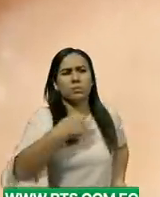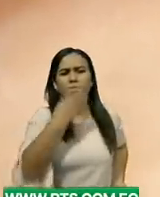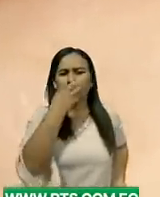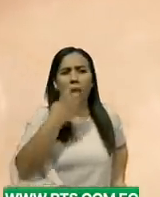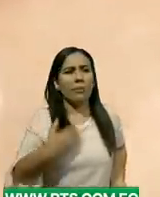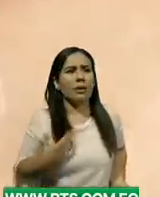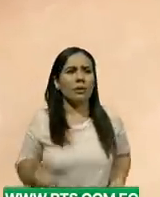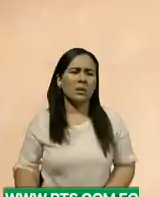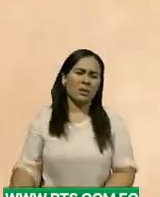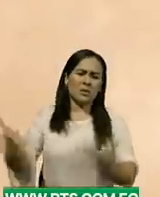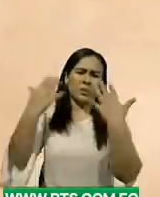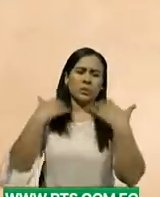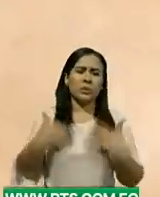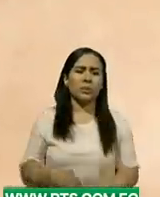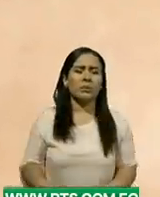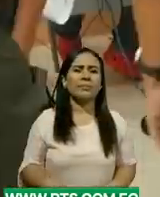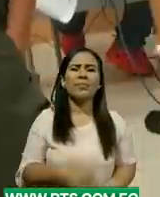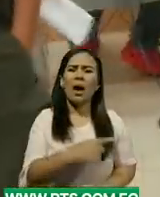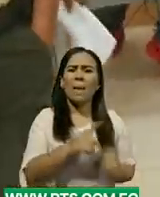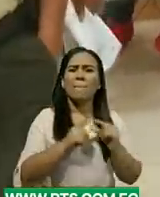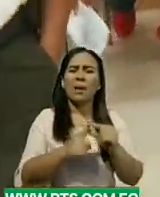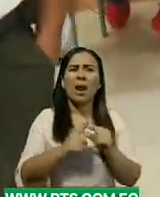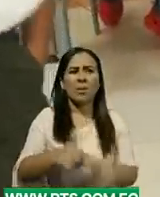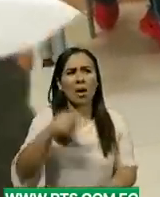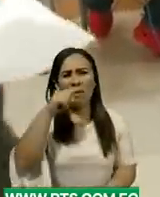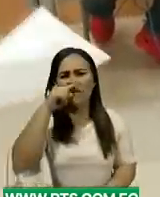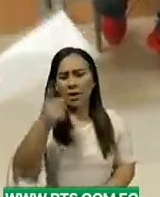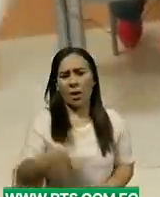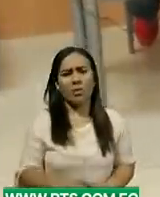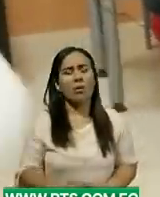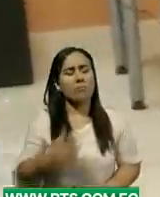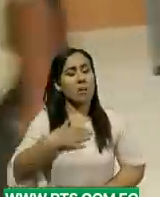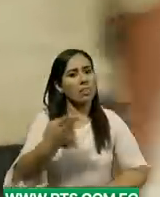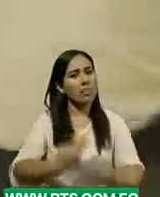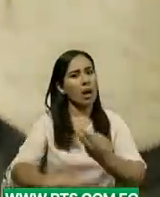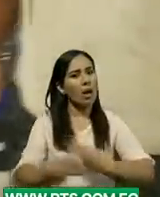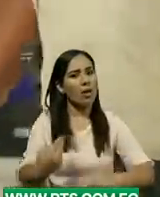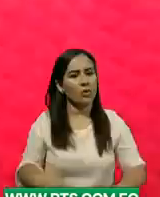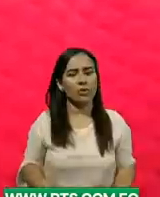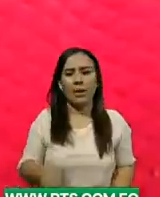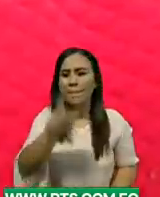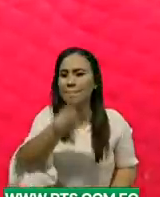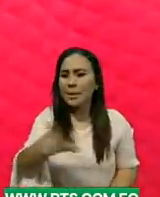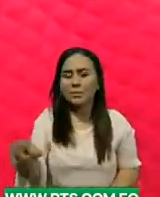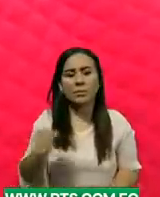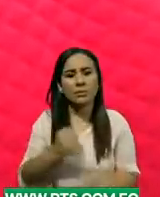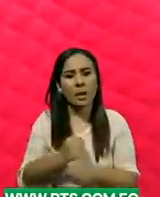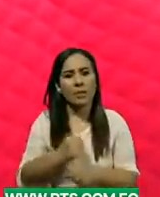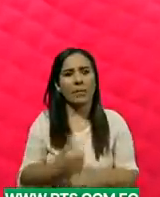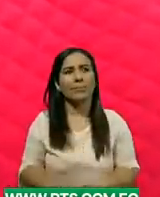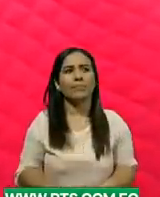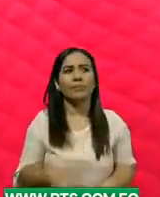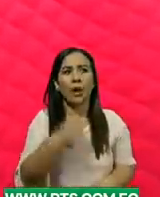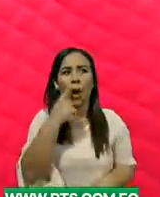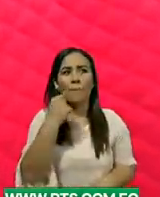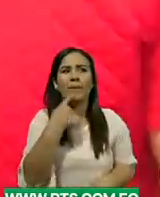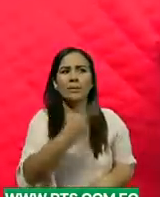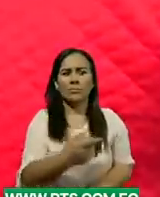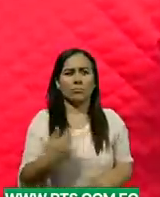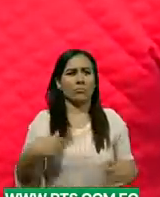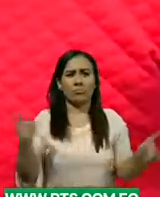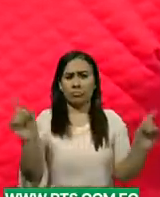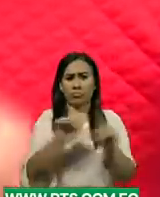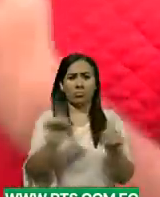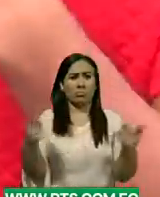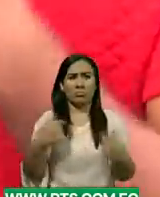y cual, uy, cosas obsesivas al frente, en un negocio, estando los clientes. Pero el afectado señala que no tenía ningún